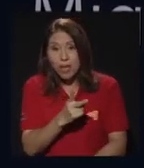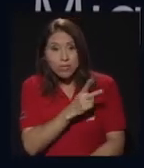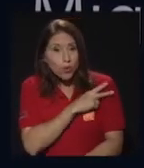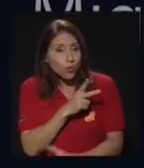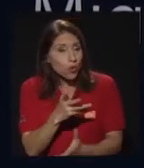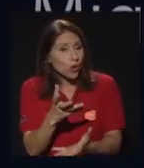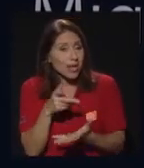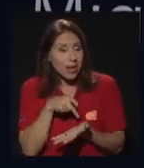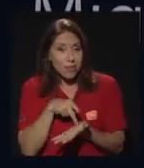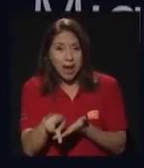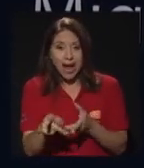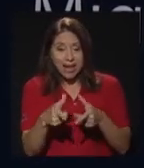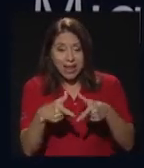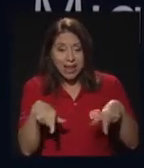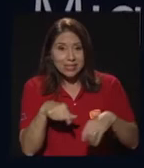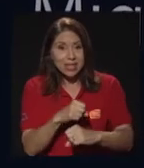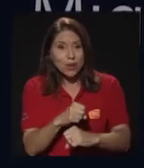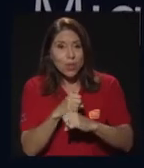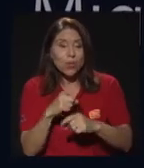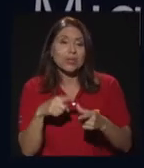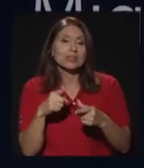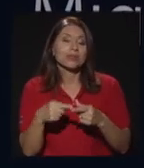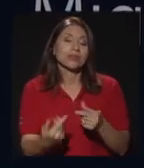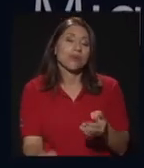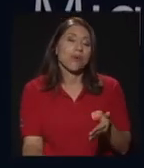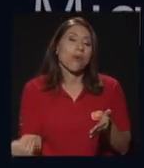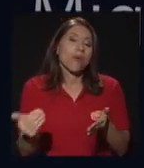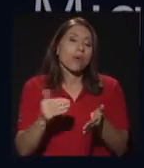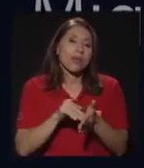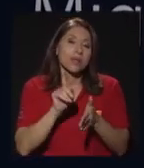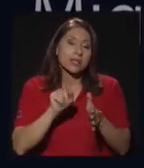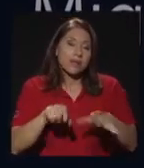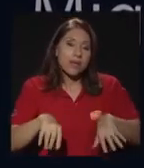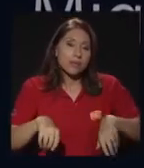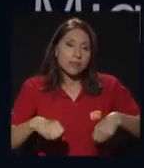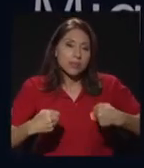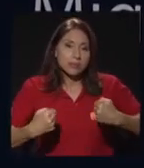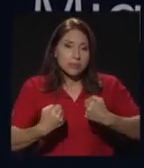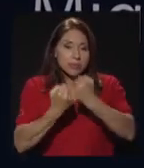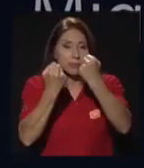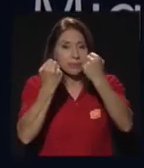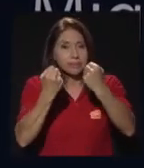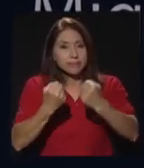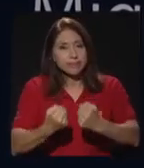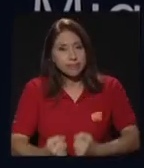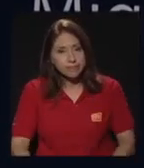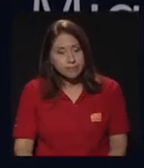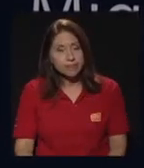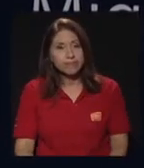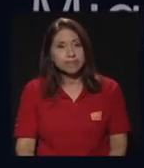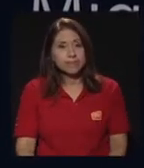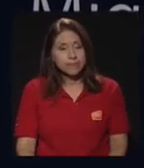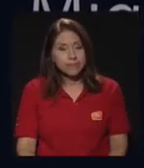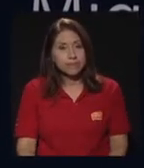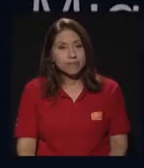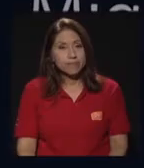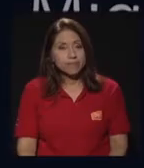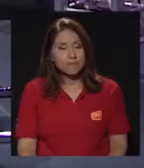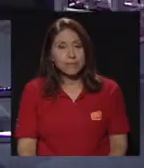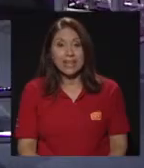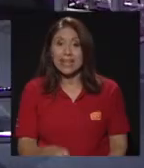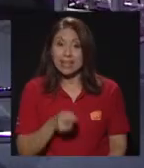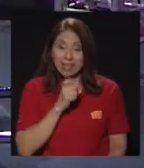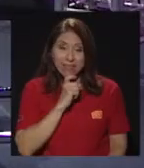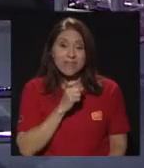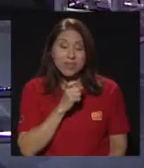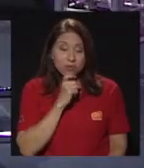¿verdad? Entonces ya es otro reto que hay que enfrentar uno, ¿verdad? Uh-huh. Es... Uh-huh. La dificultad,